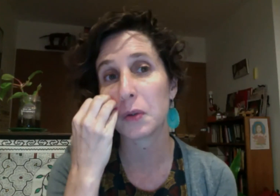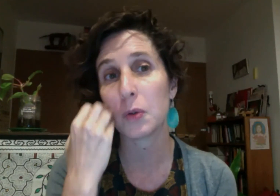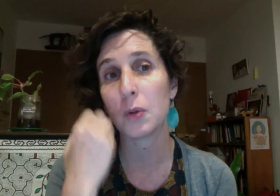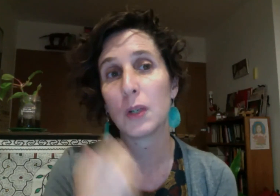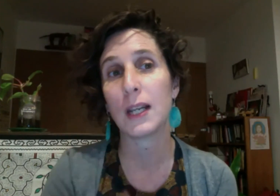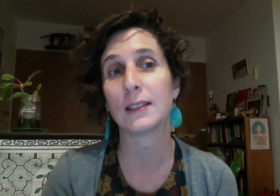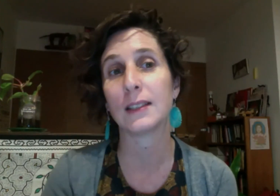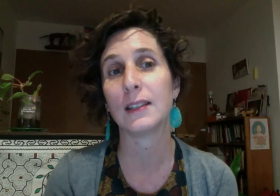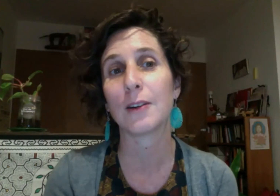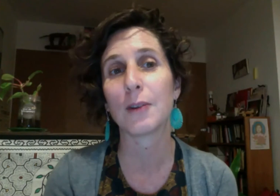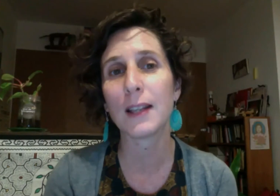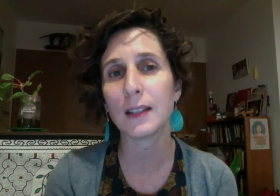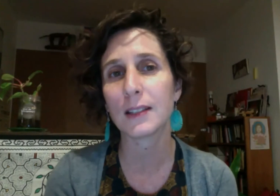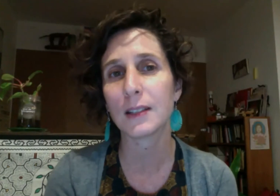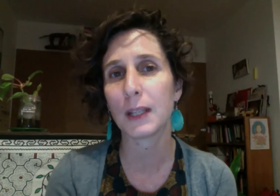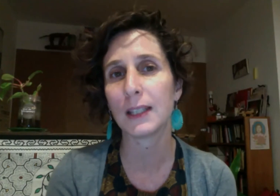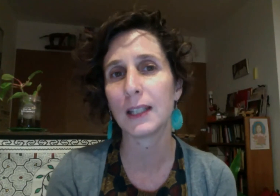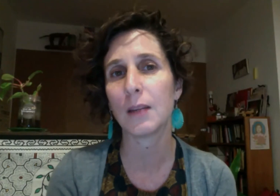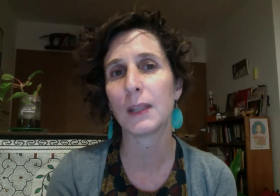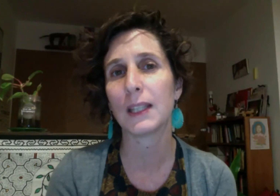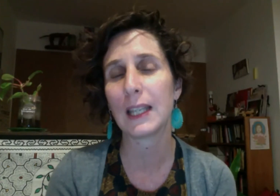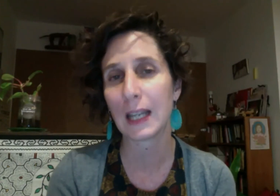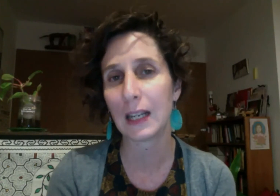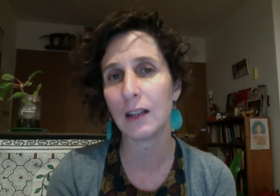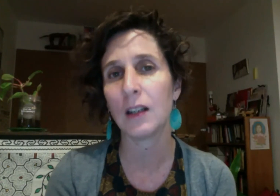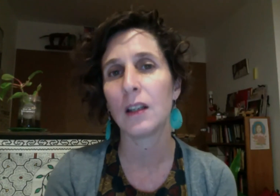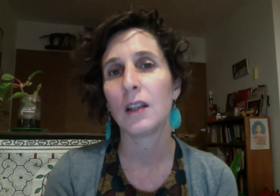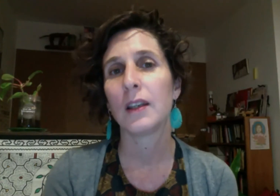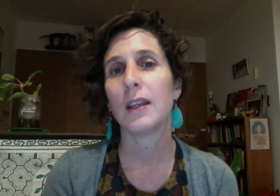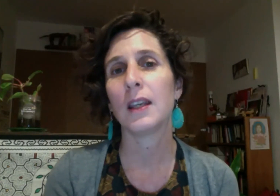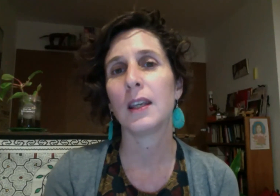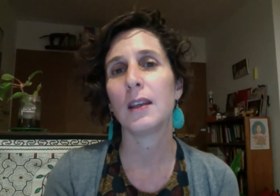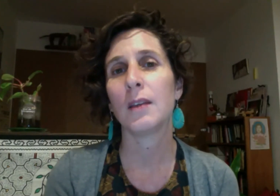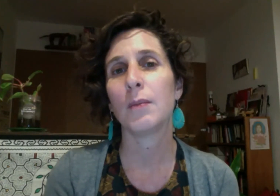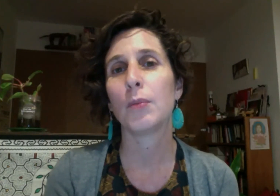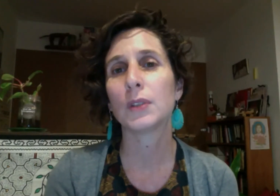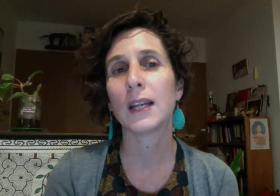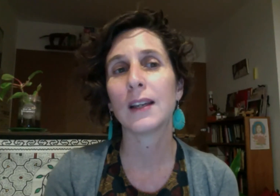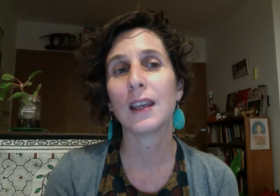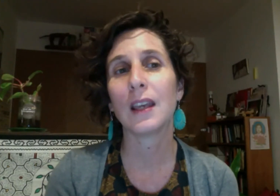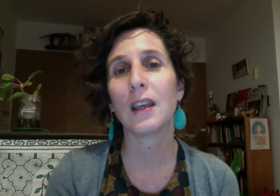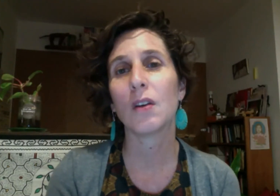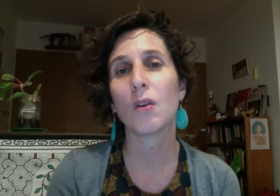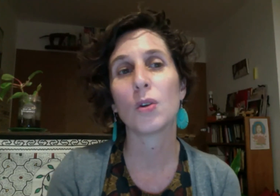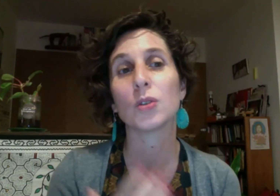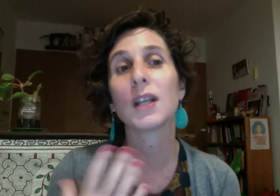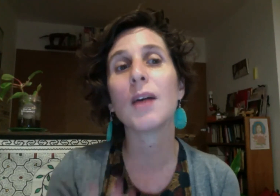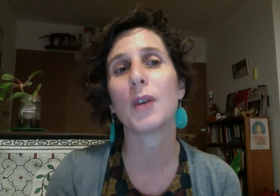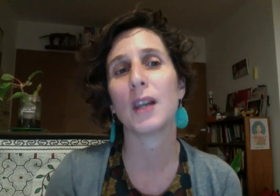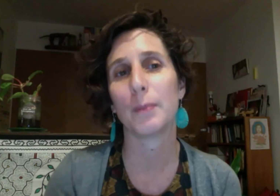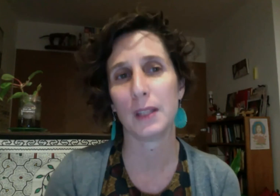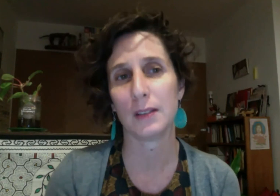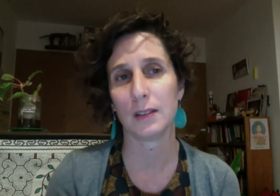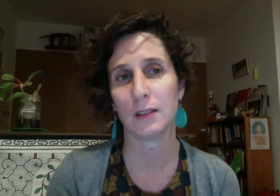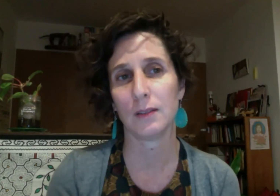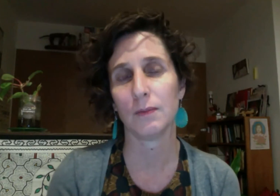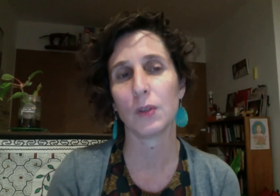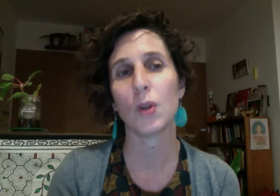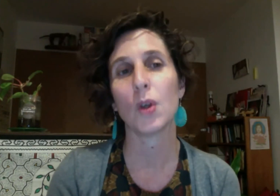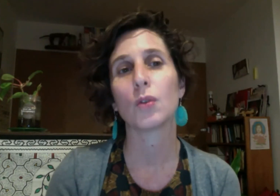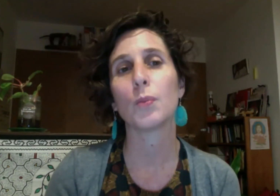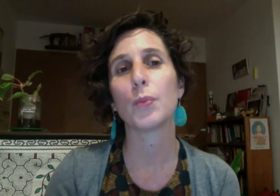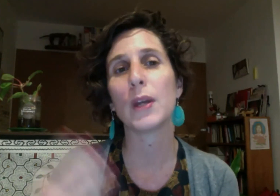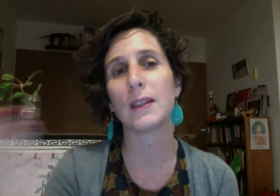preguntas o las interrogantes que se plantean en el material buscan que conozcamos las piezas,